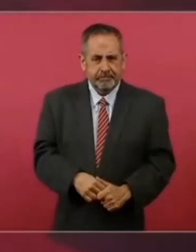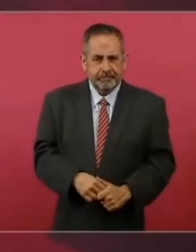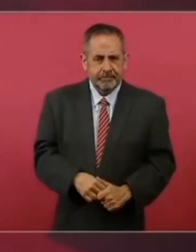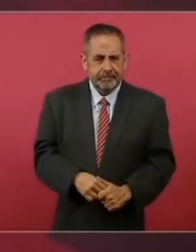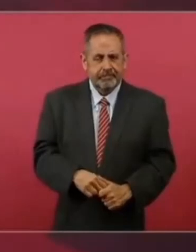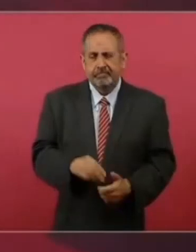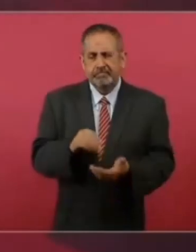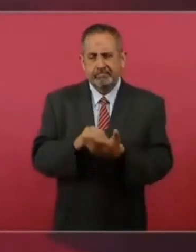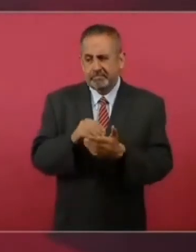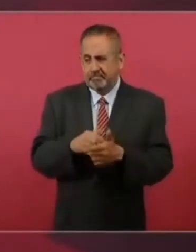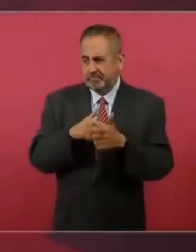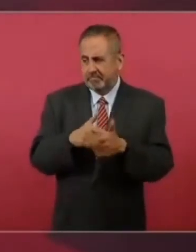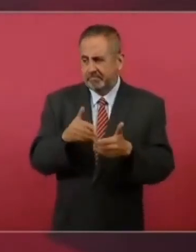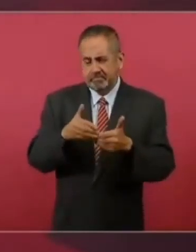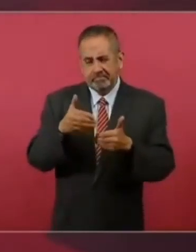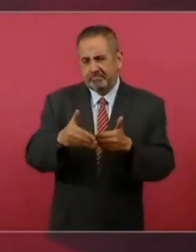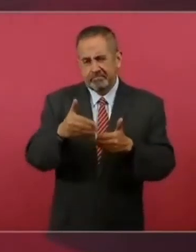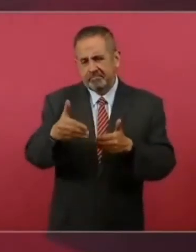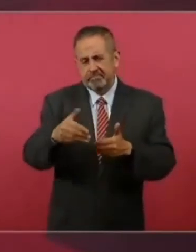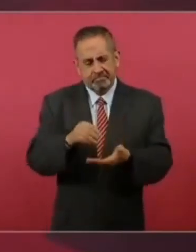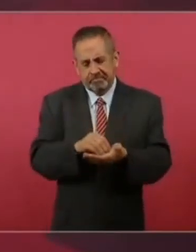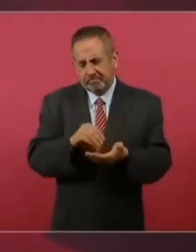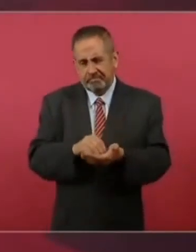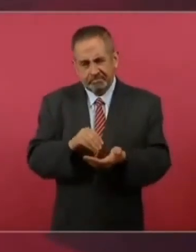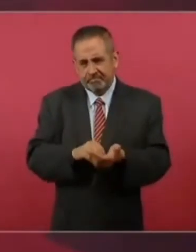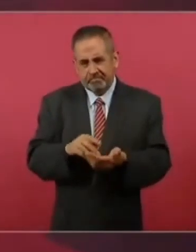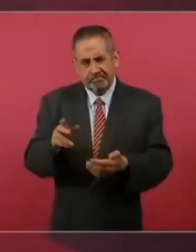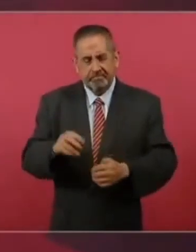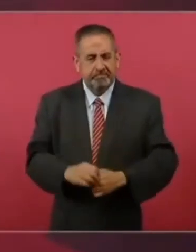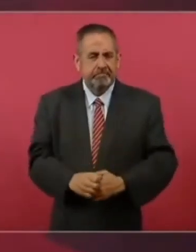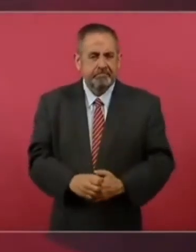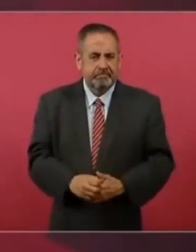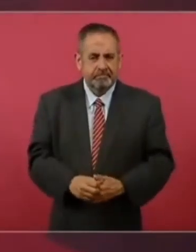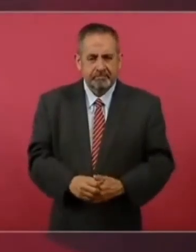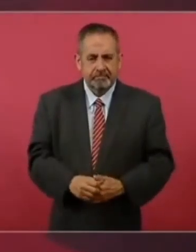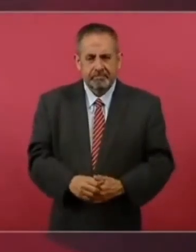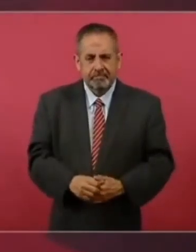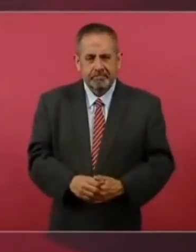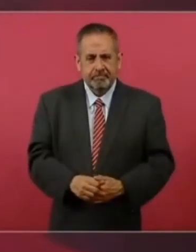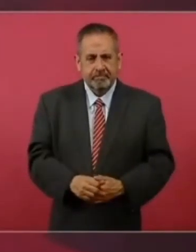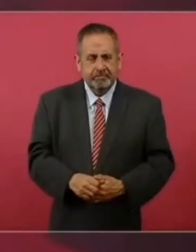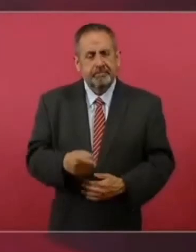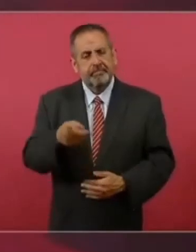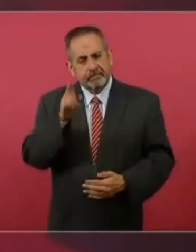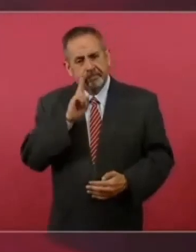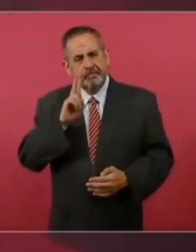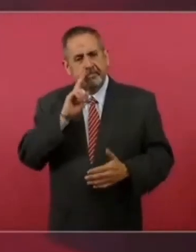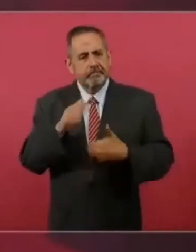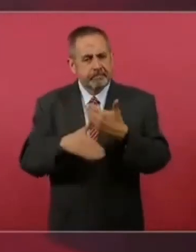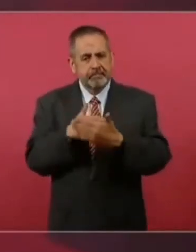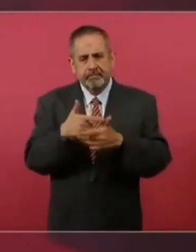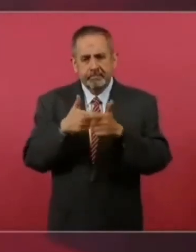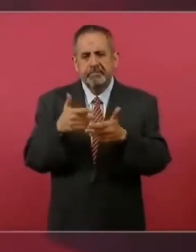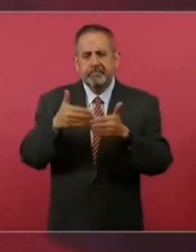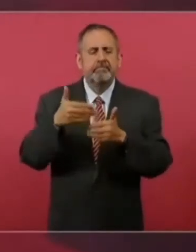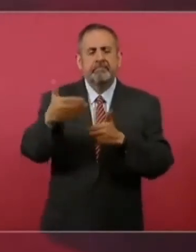y así sigue. Pero vamos a seguir adelante, ¿no?